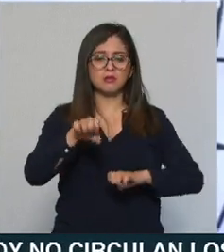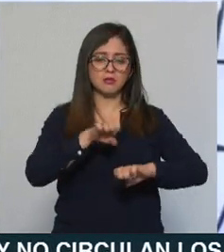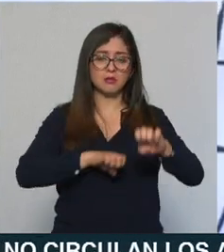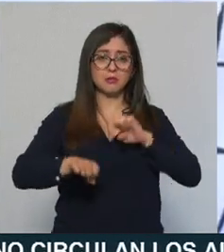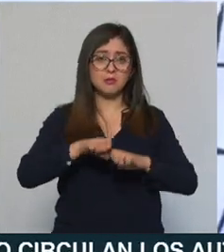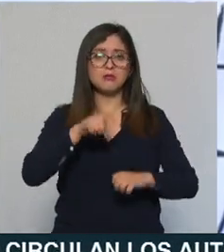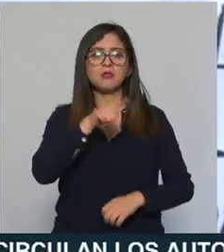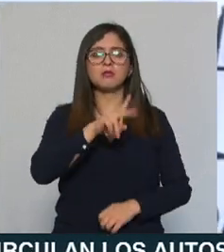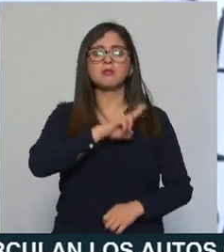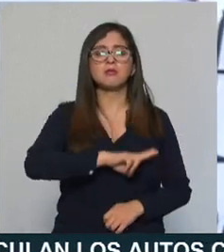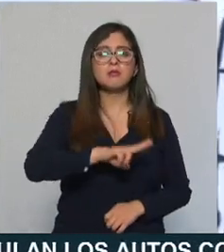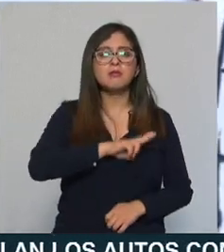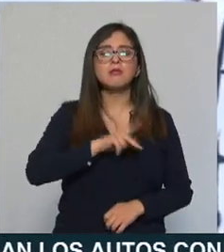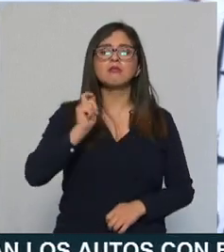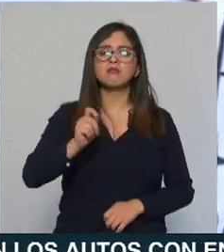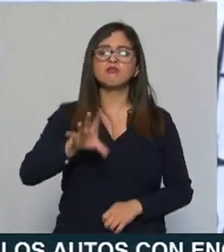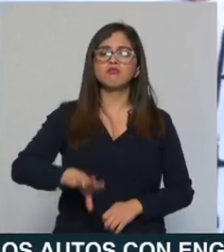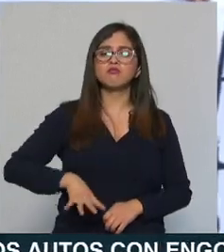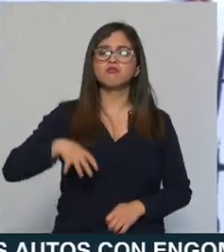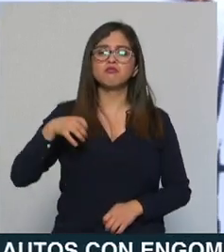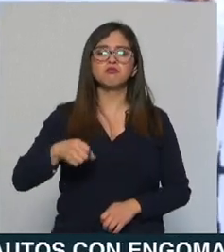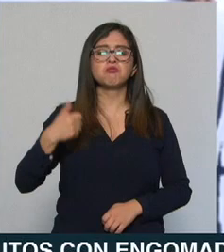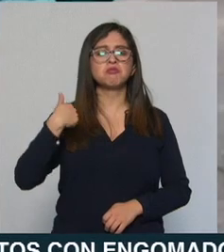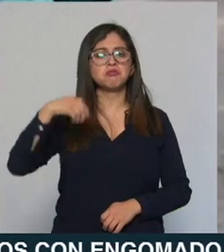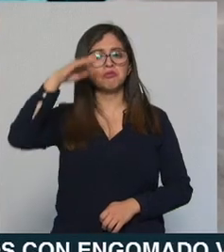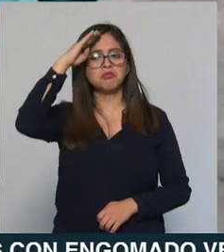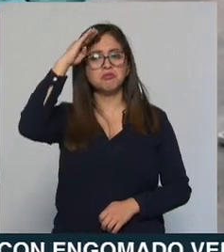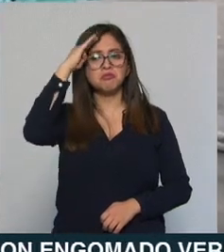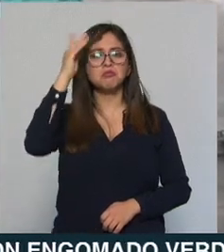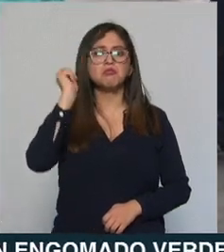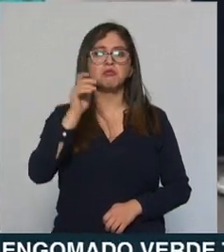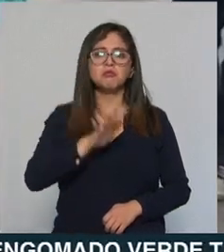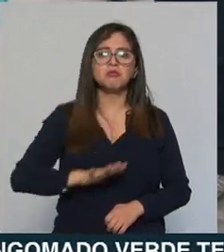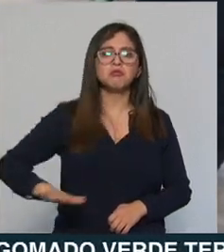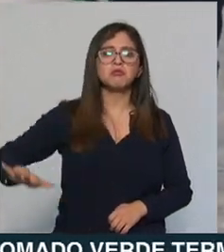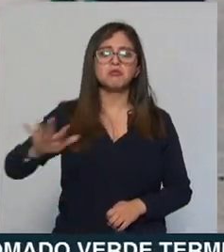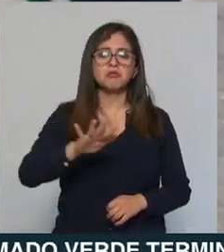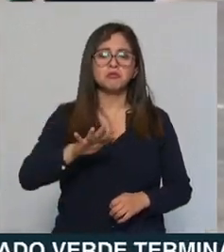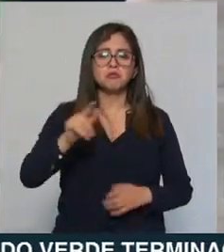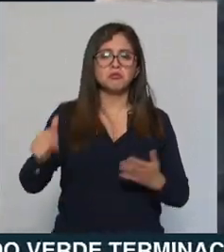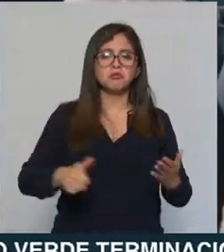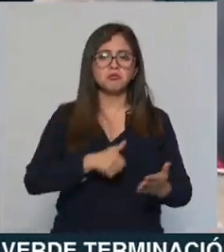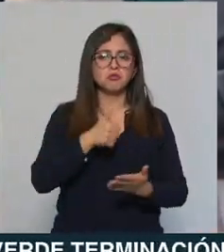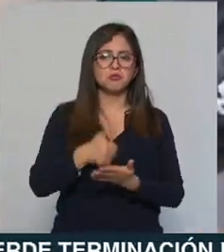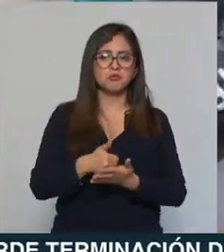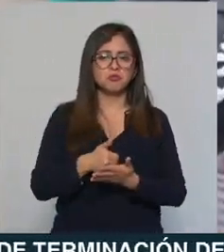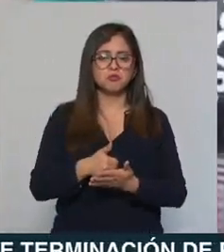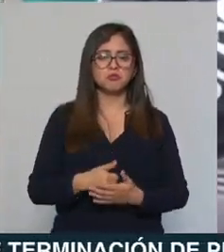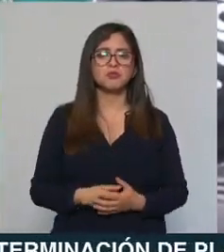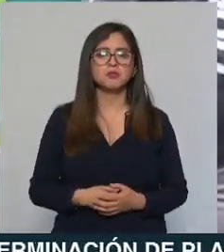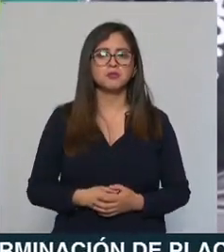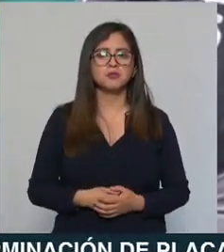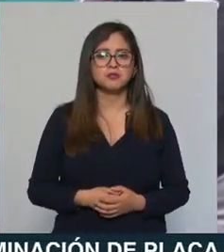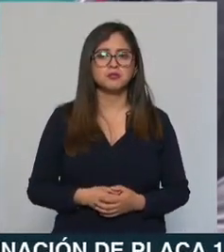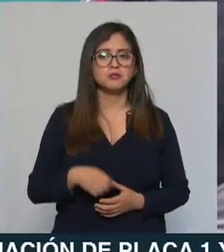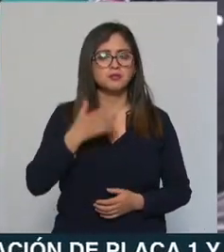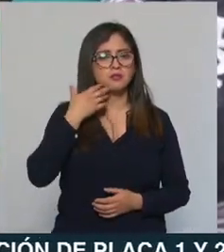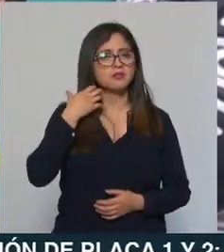privadas que se han apoderado del territorio en la ciudad para